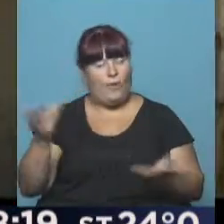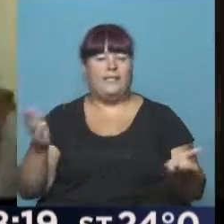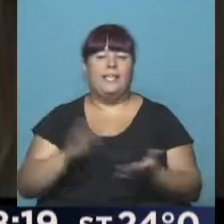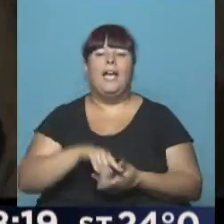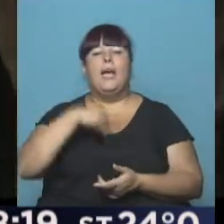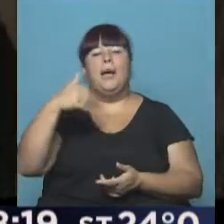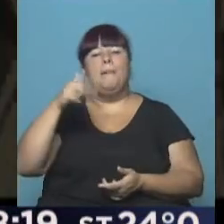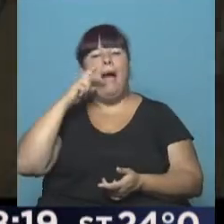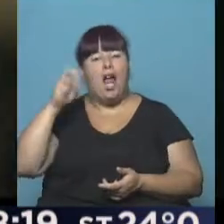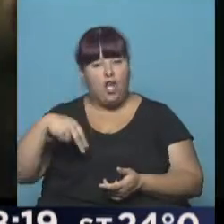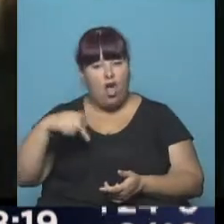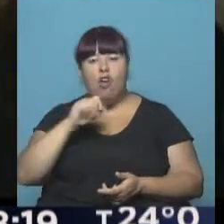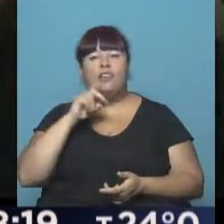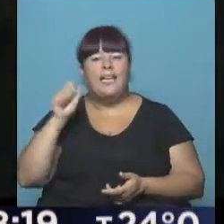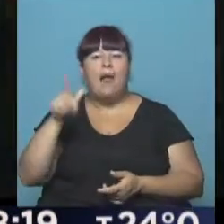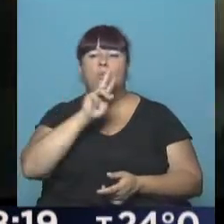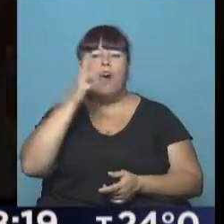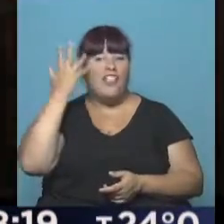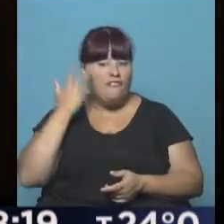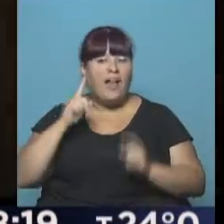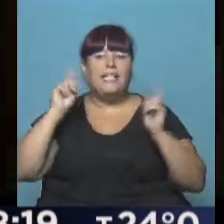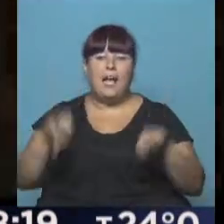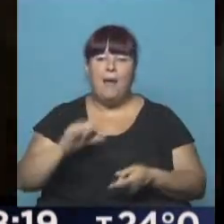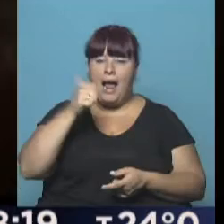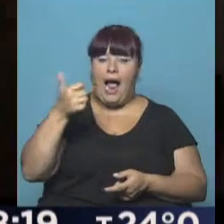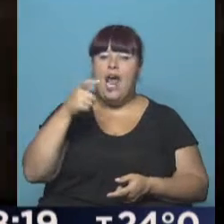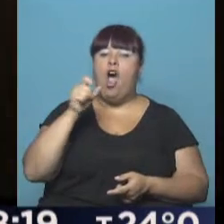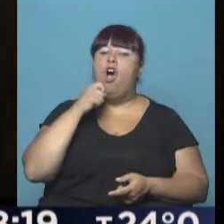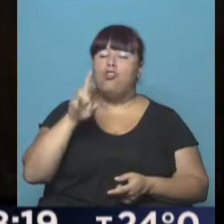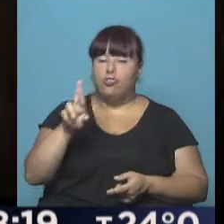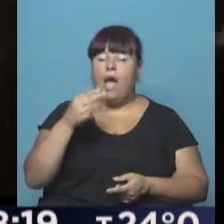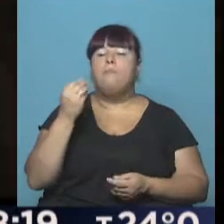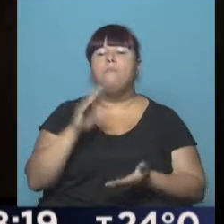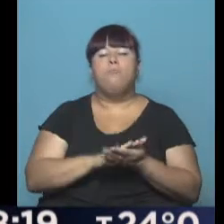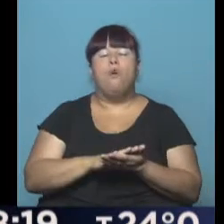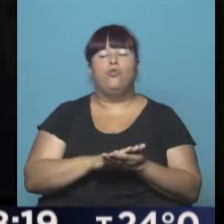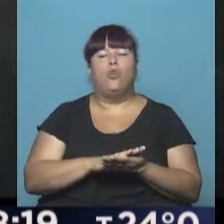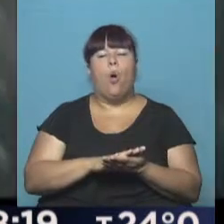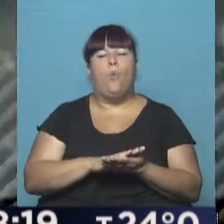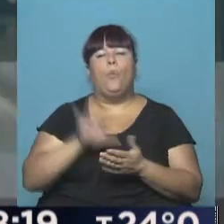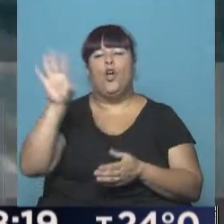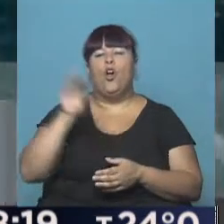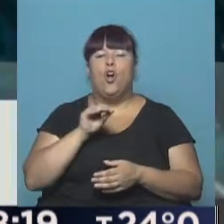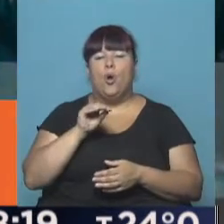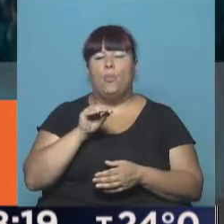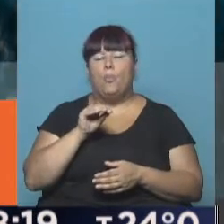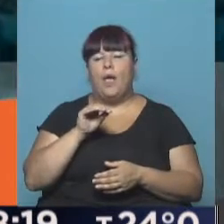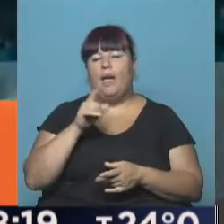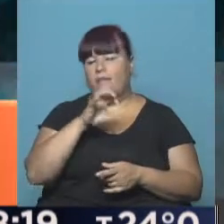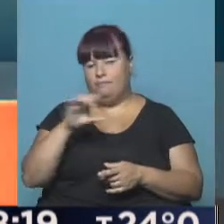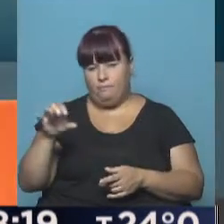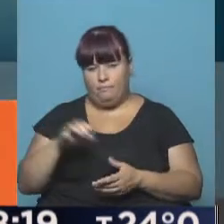y Marion Cotillard, la actriz francesa, también ganadora del Oscar, en este caso por la interpretación que hizo de Edith